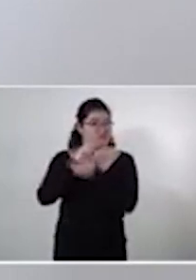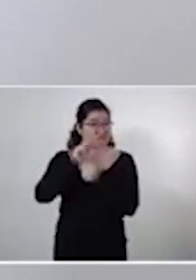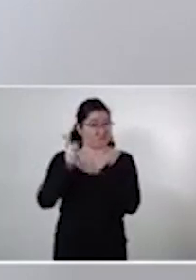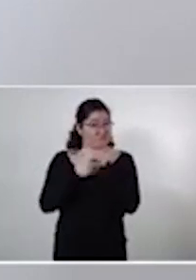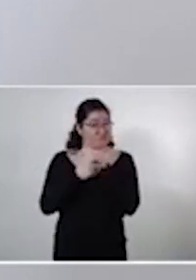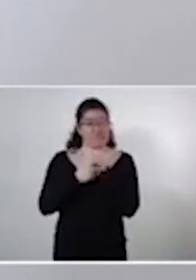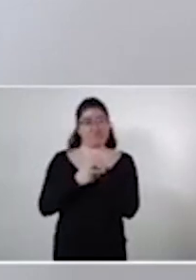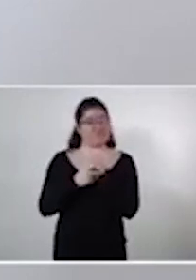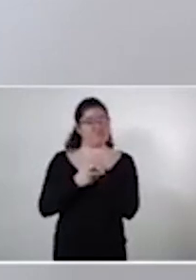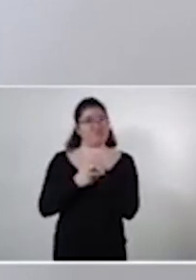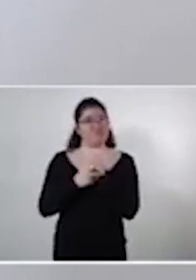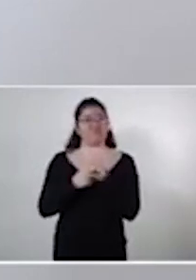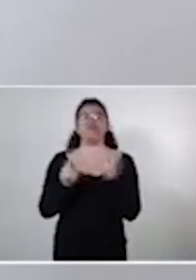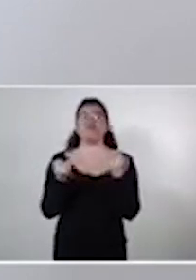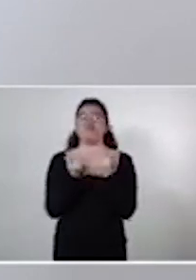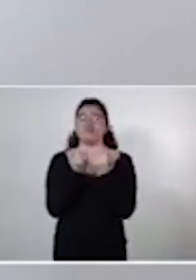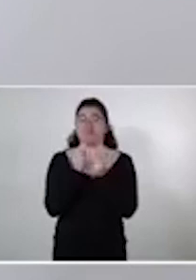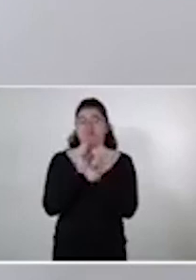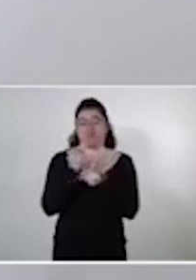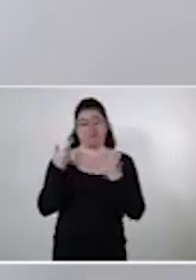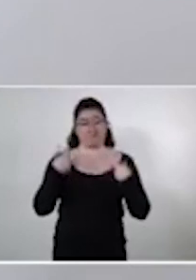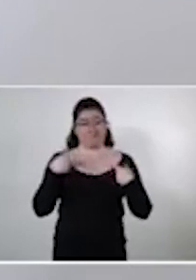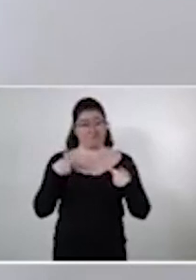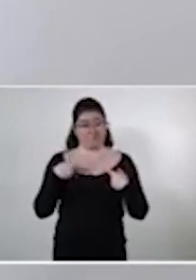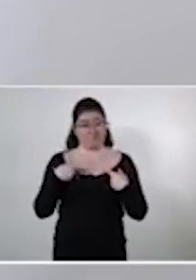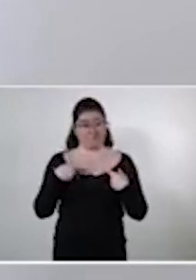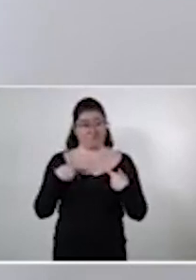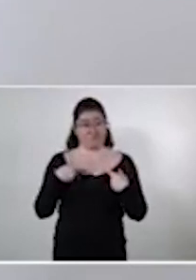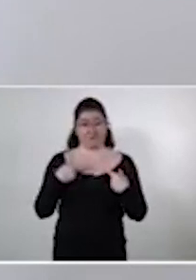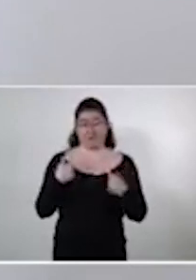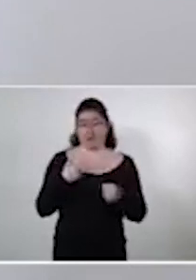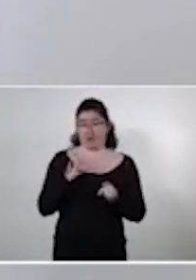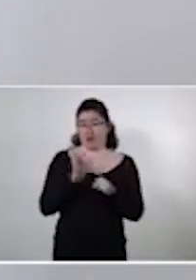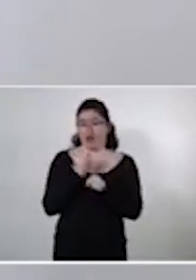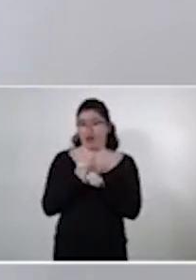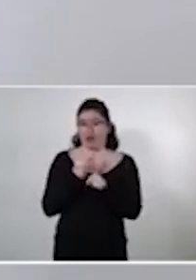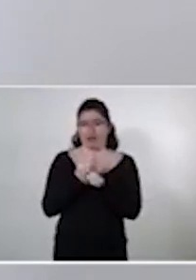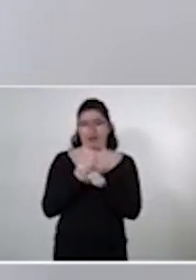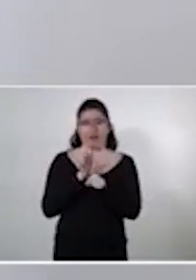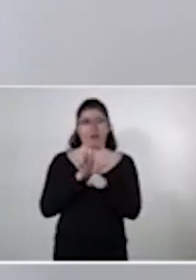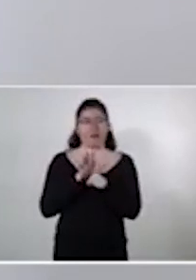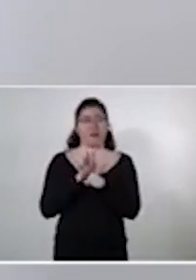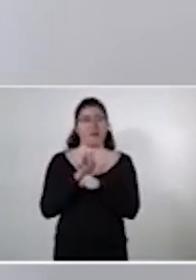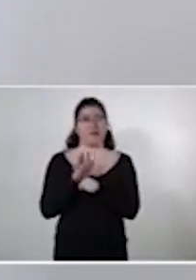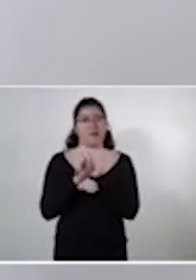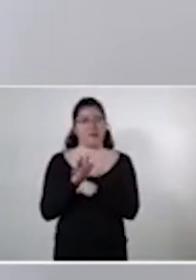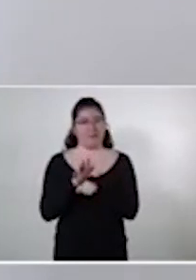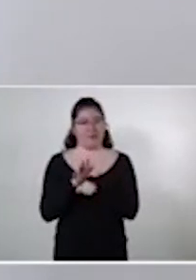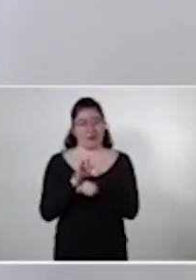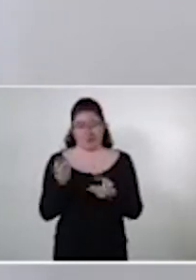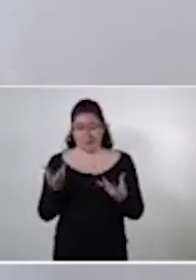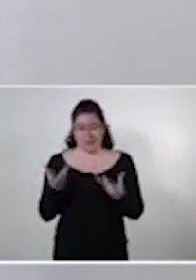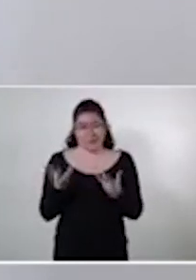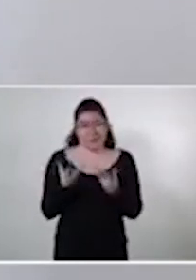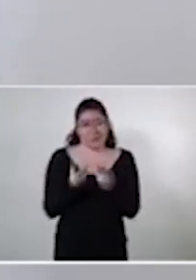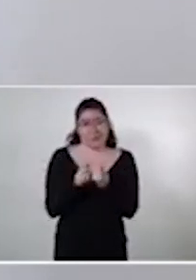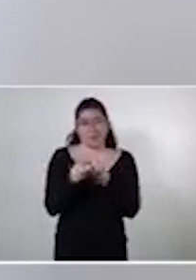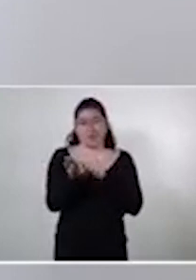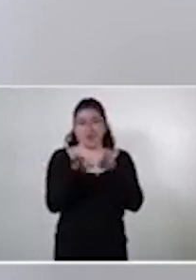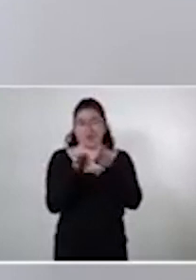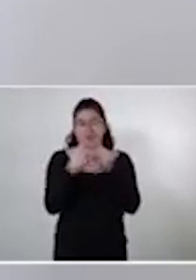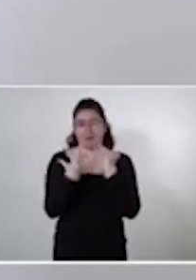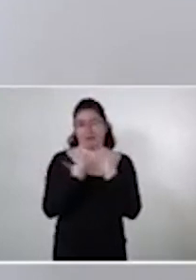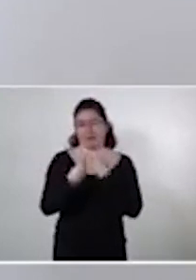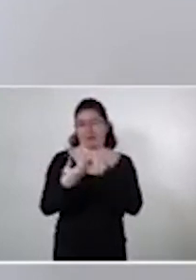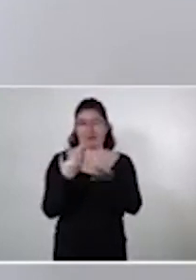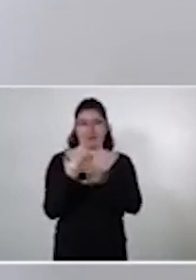no ayuda tampoco a la ciudadanía y menos ayuda a enfrentar de manera conjunta esta